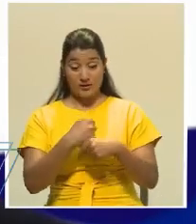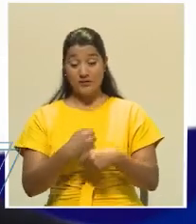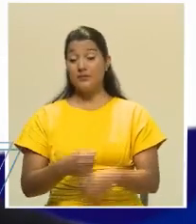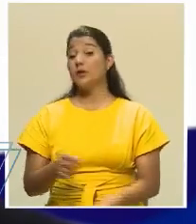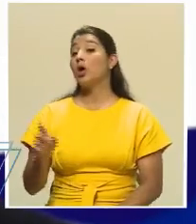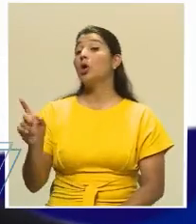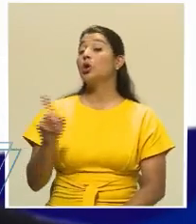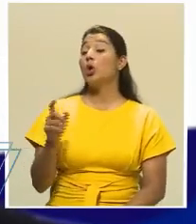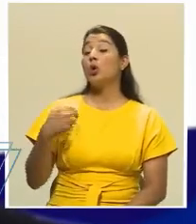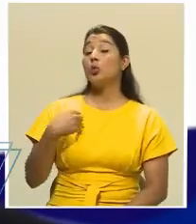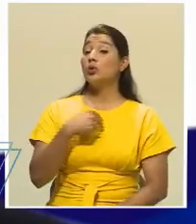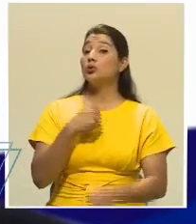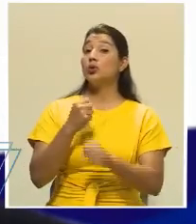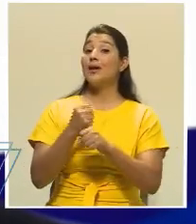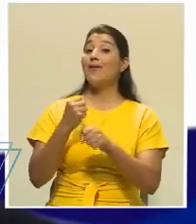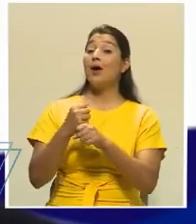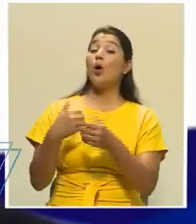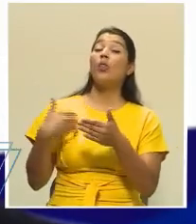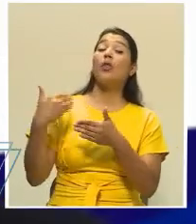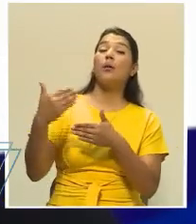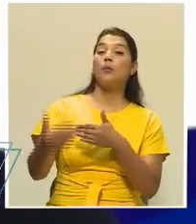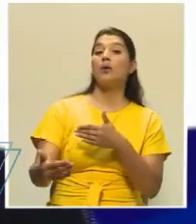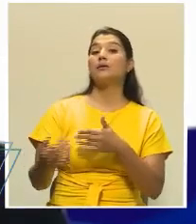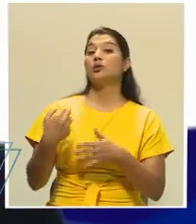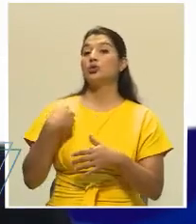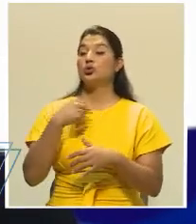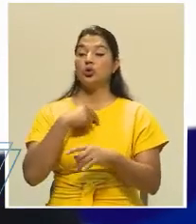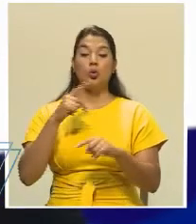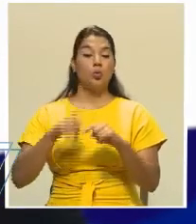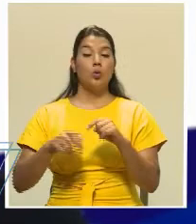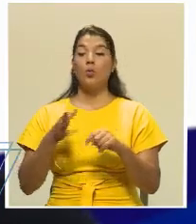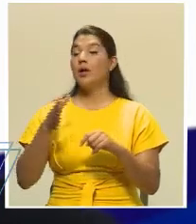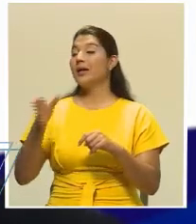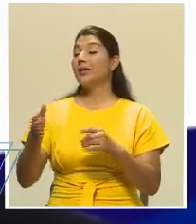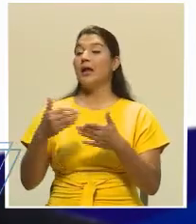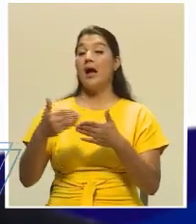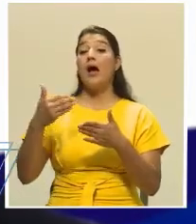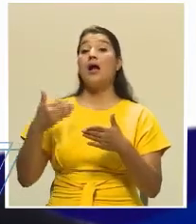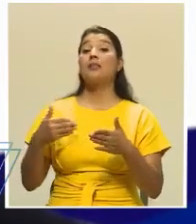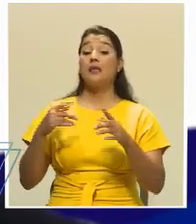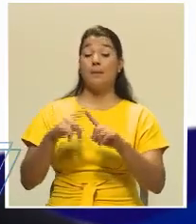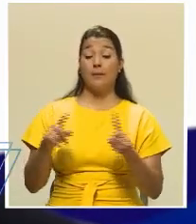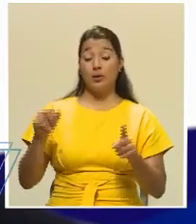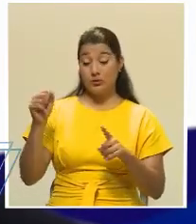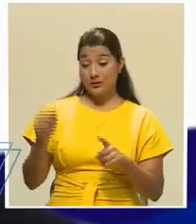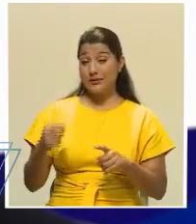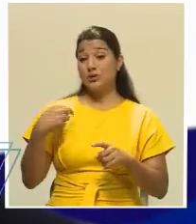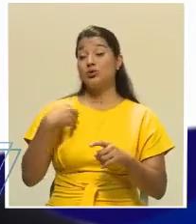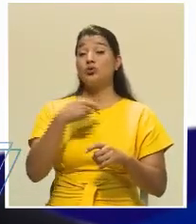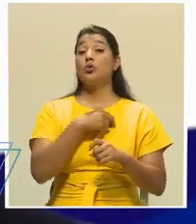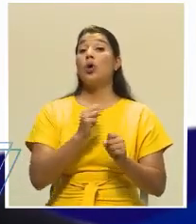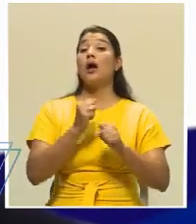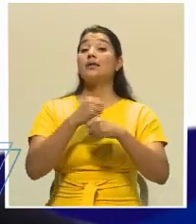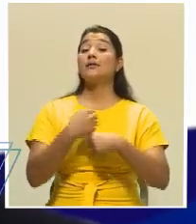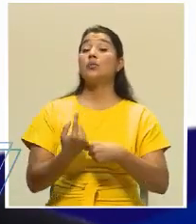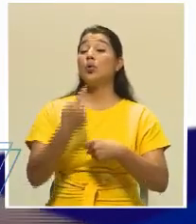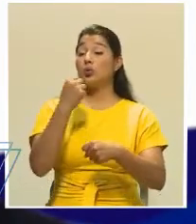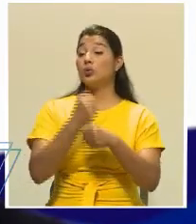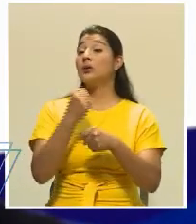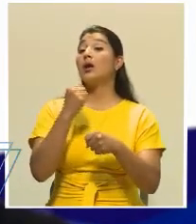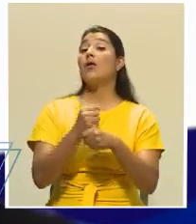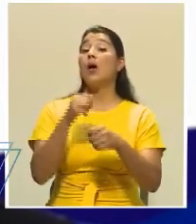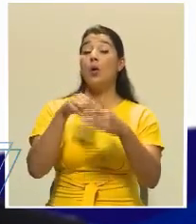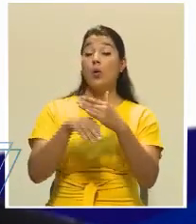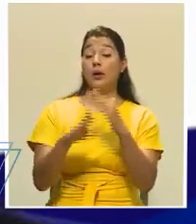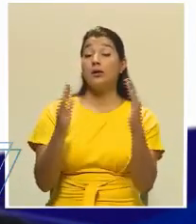no, nuestro trabajo es posterior, ¿verdad? Nosotros no podemos ir antes, pero sí estamos haciendo un trabajo en la caja.